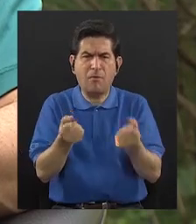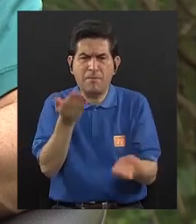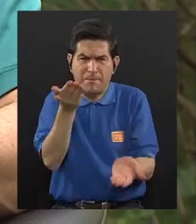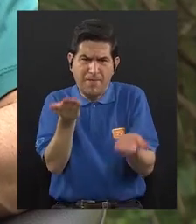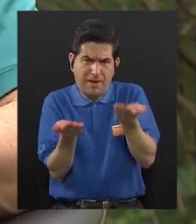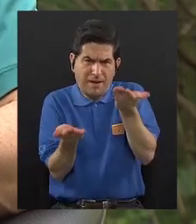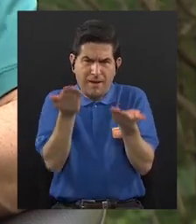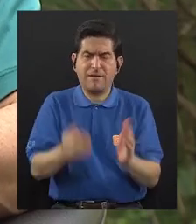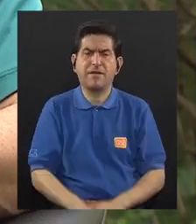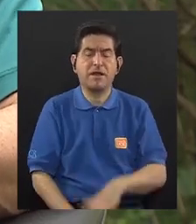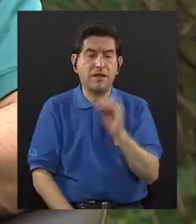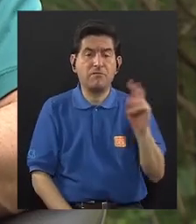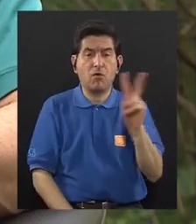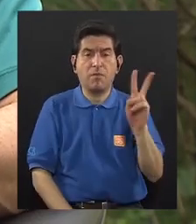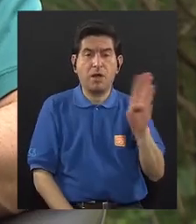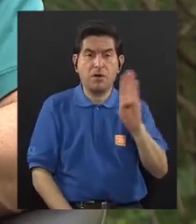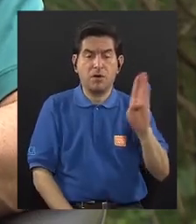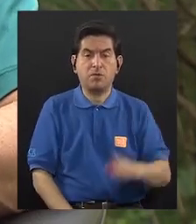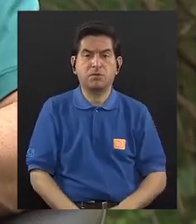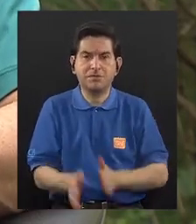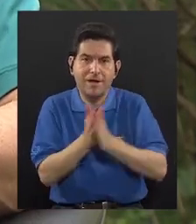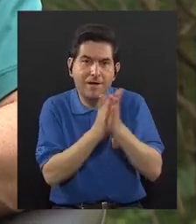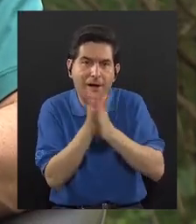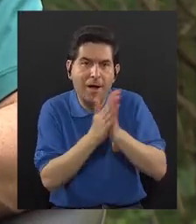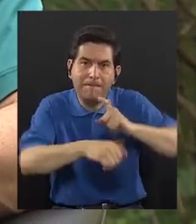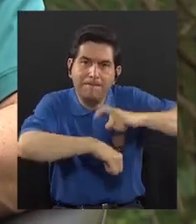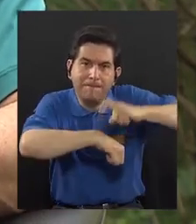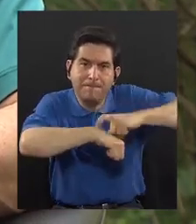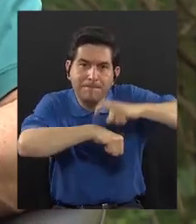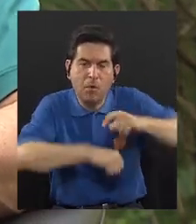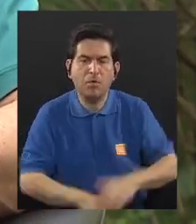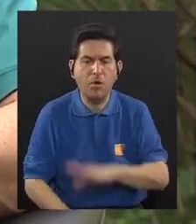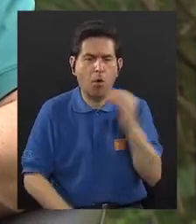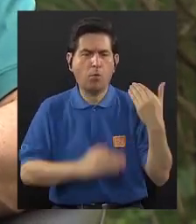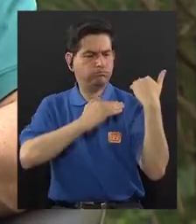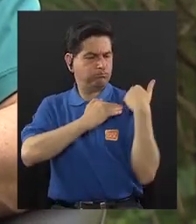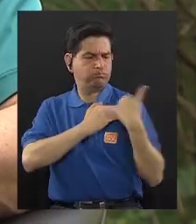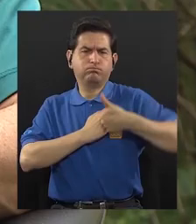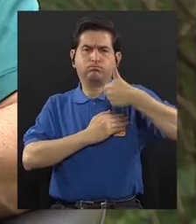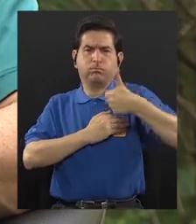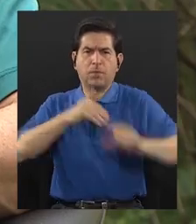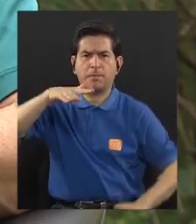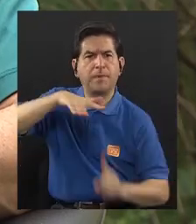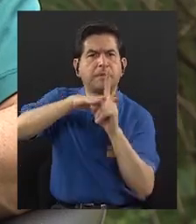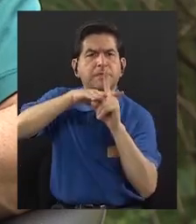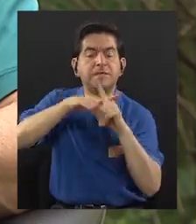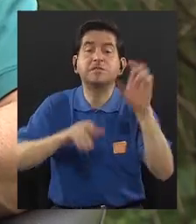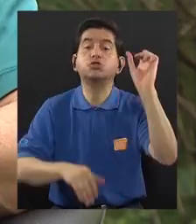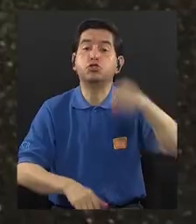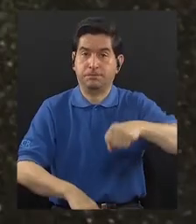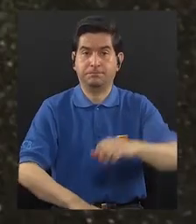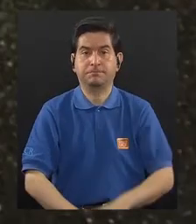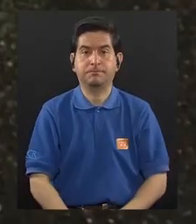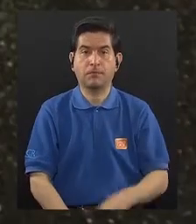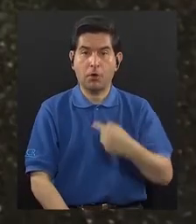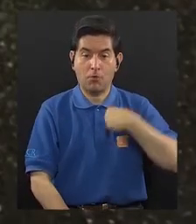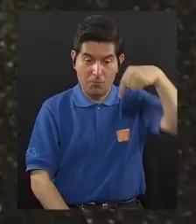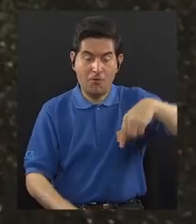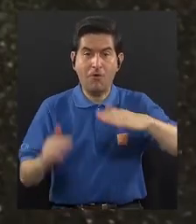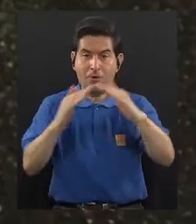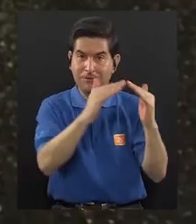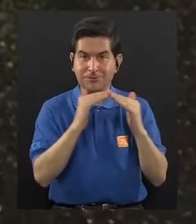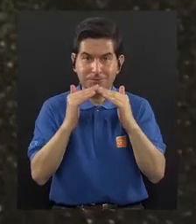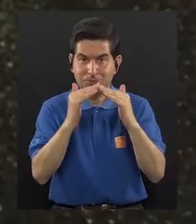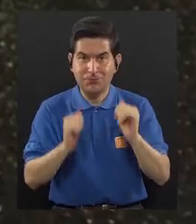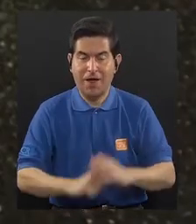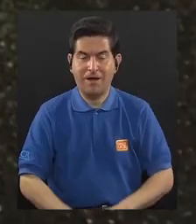equilibrio y hay virus y bacterias que se aprovechan de eso que son más resistentes y emergen sí claro no aquí en